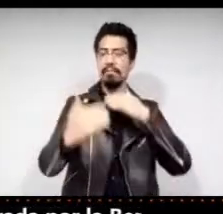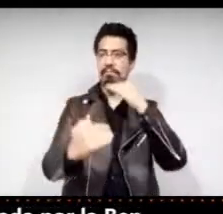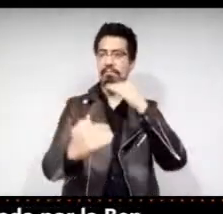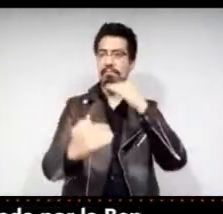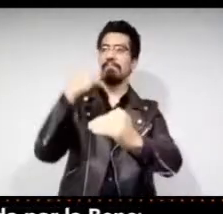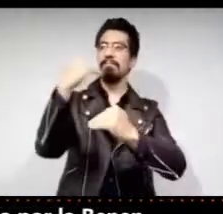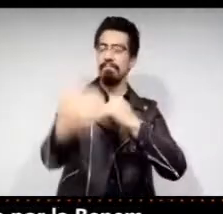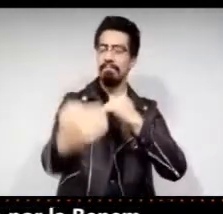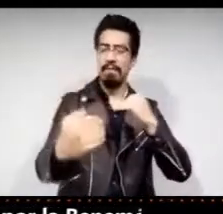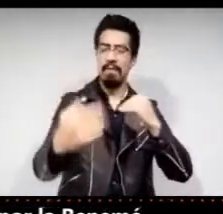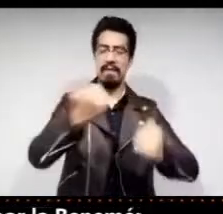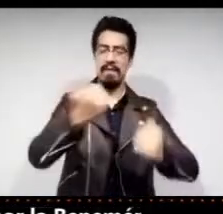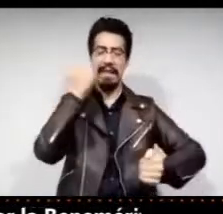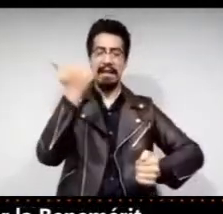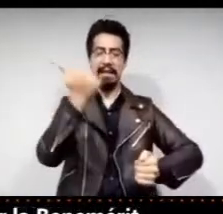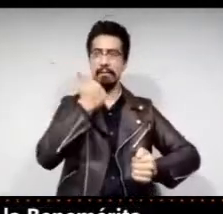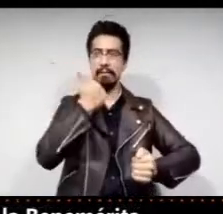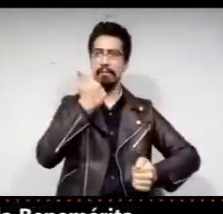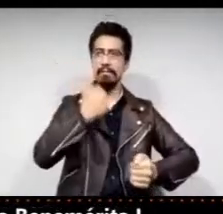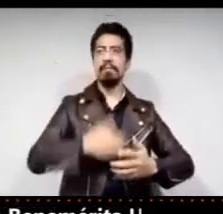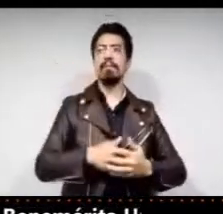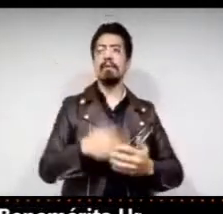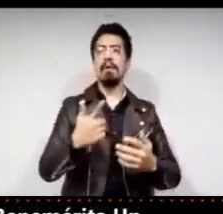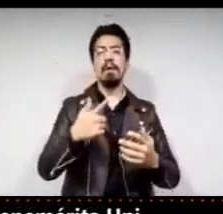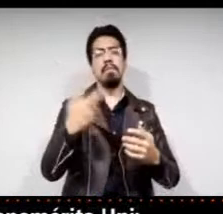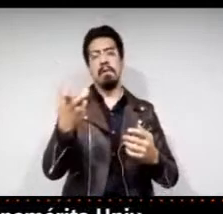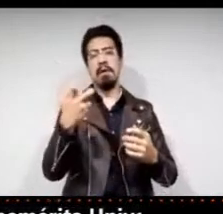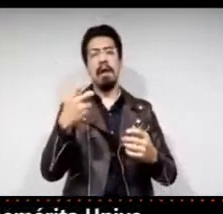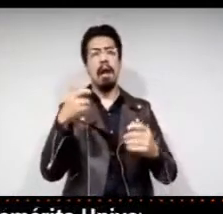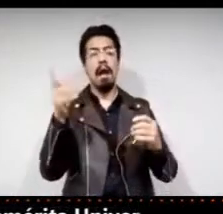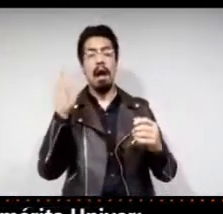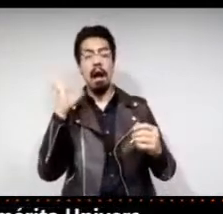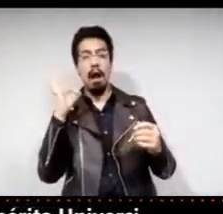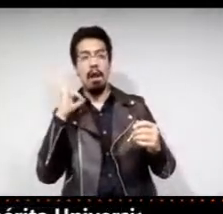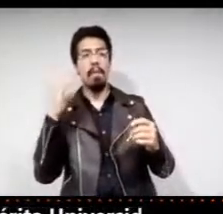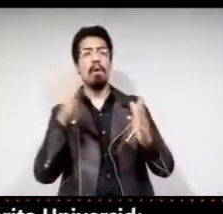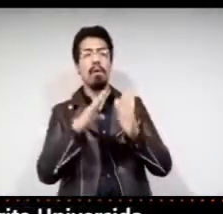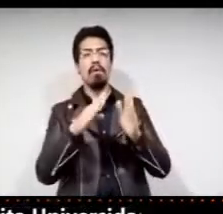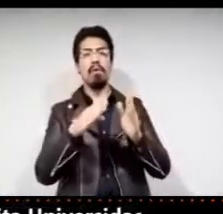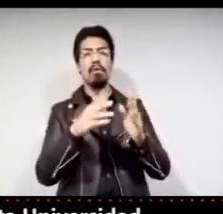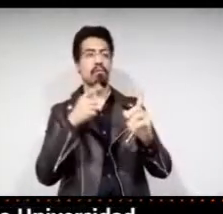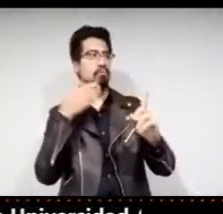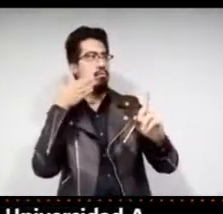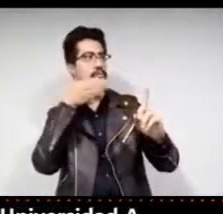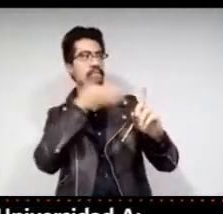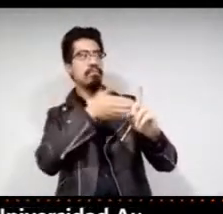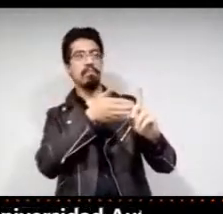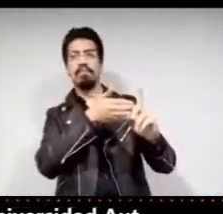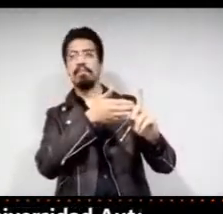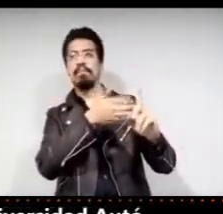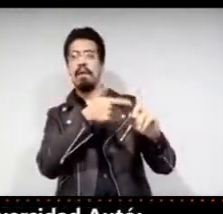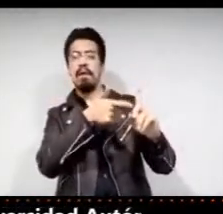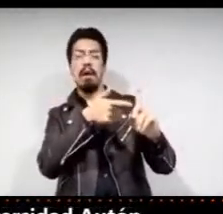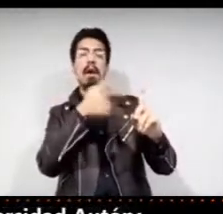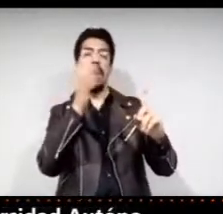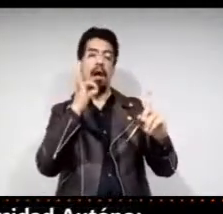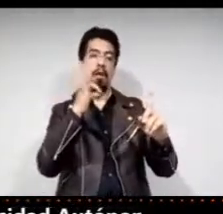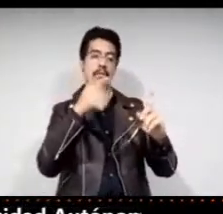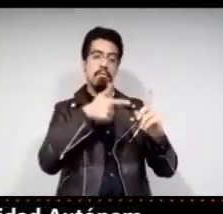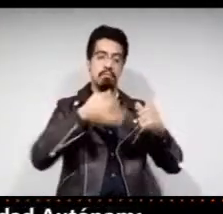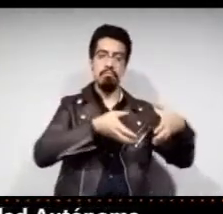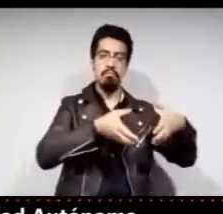formativo, capaz que ahí se tienen algunas evidencias desde la literatura de que este podría ser el camino. Me parece